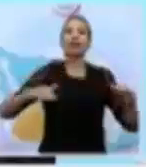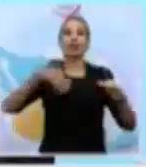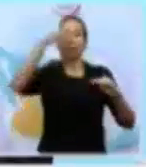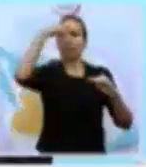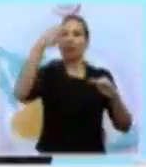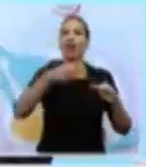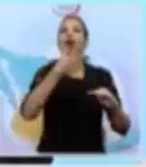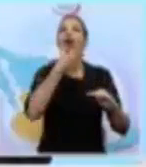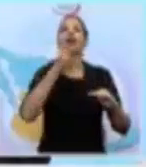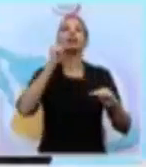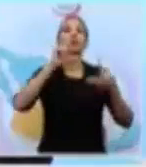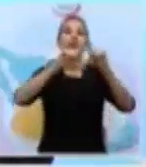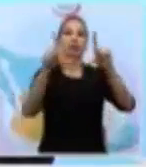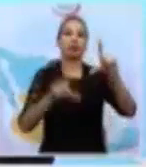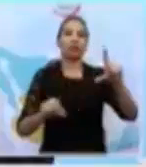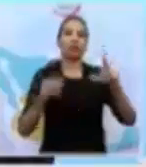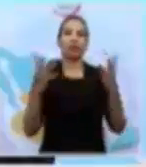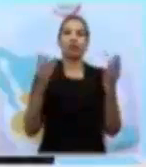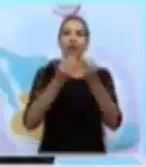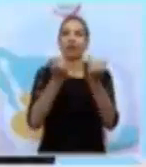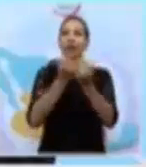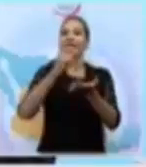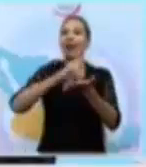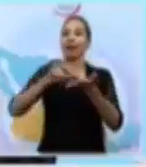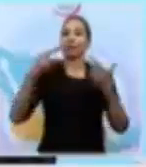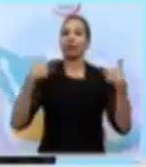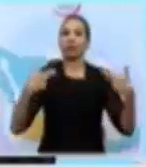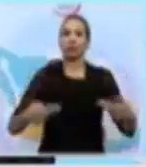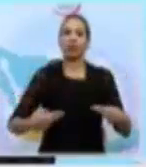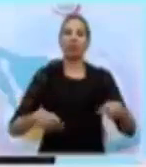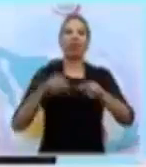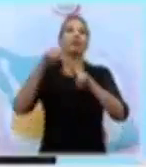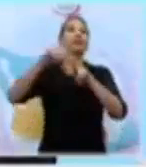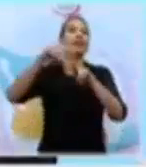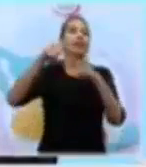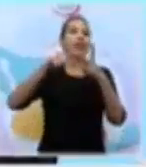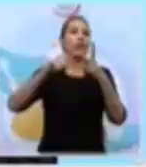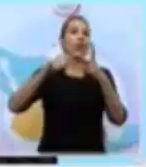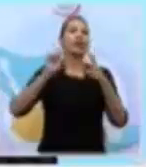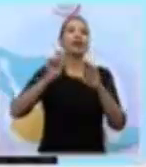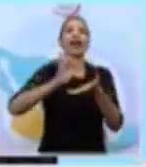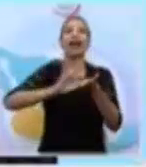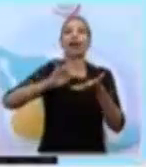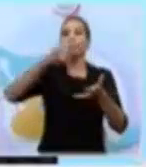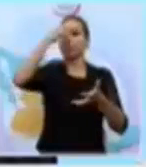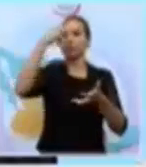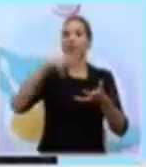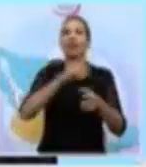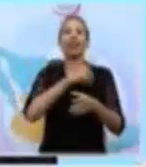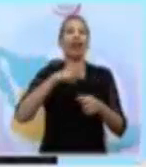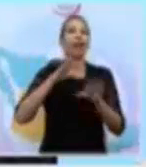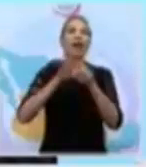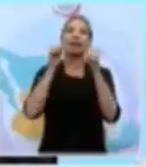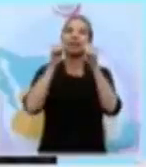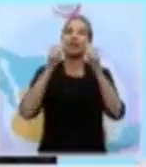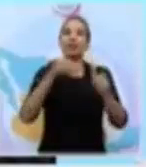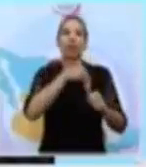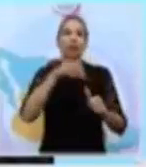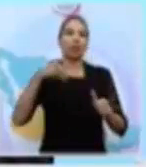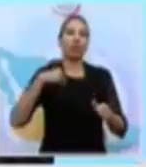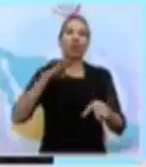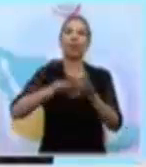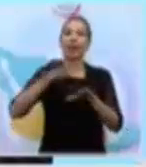mexicanas en un marco de derechos humanos. Y el segundo es apoyar que México siga cumpliendo con